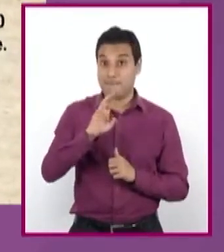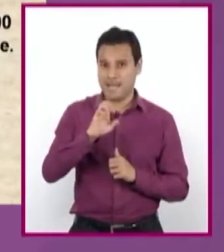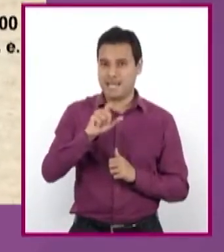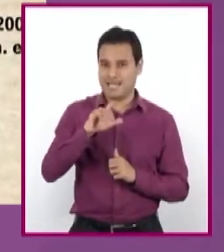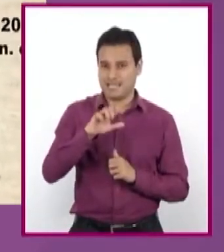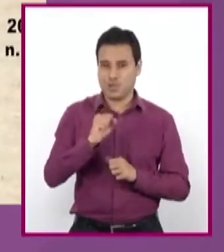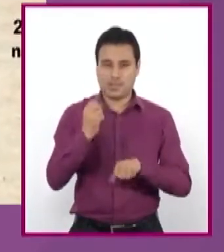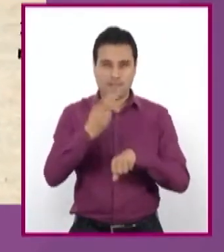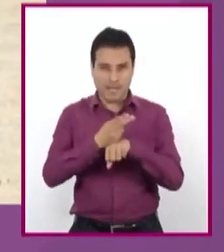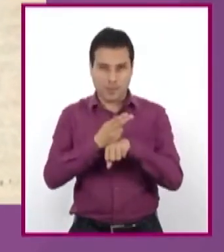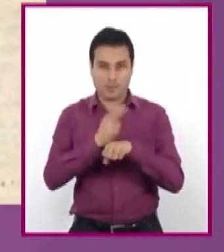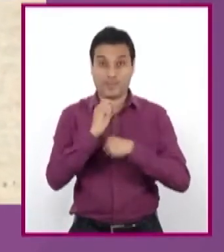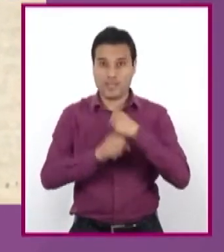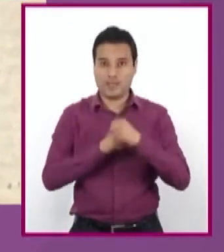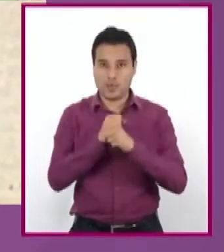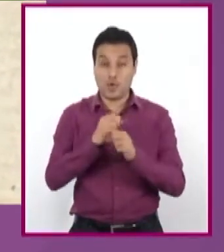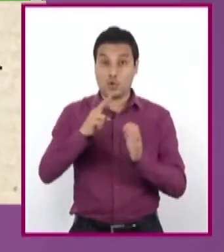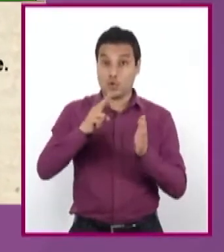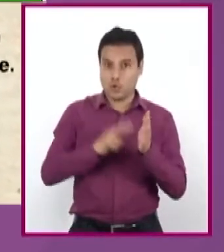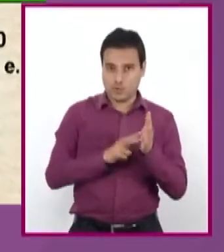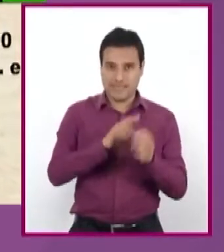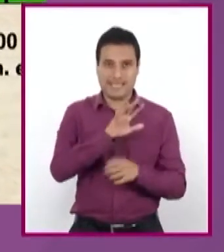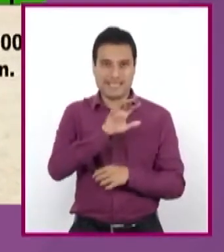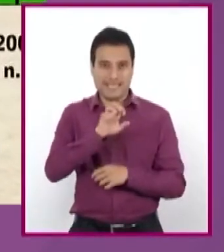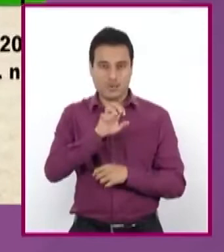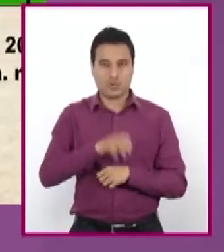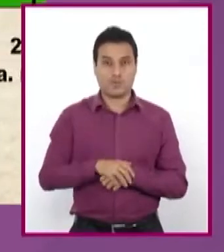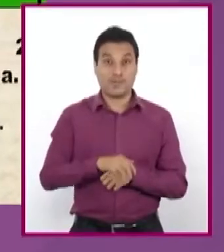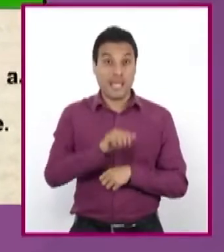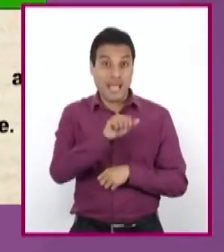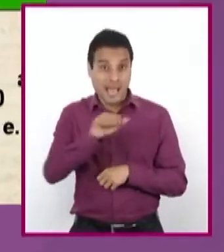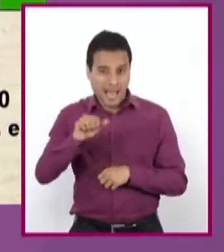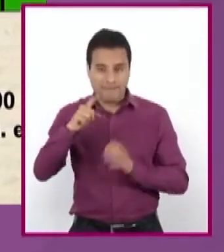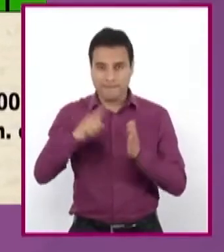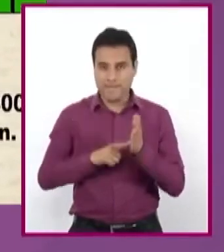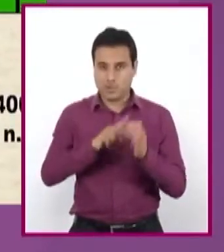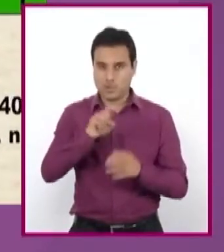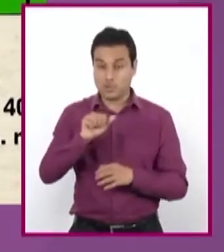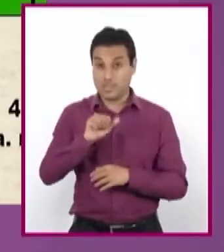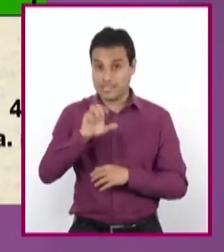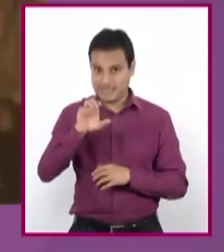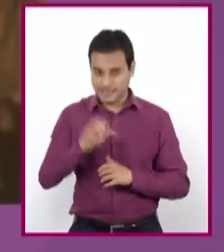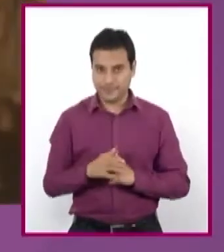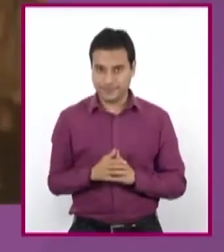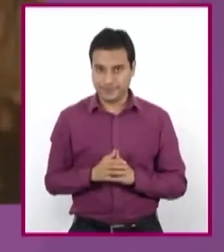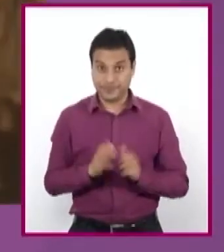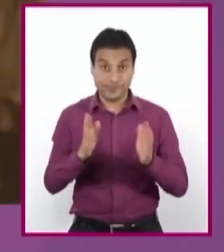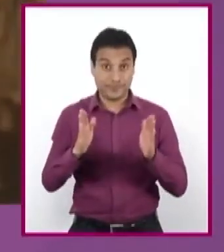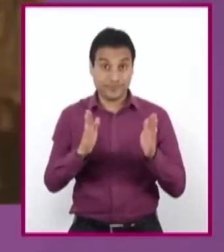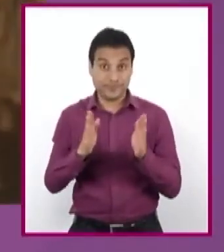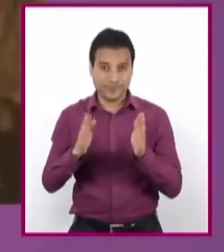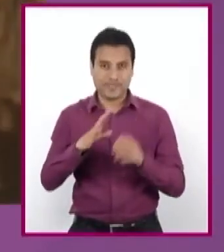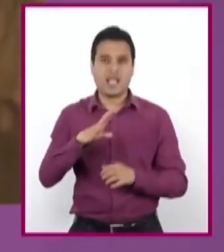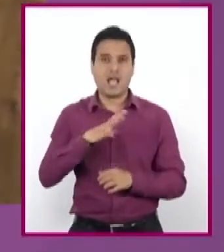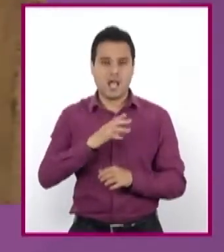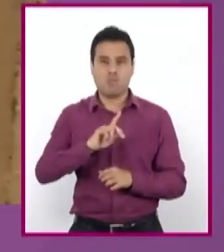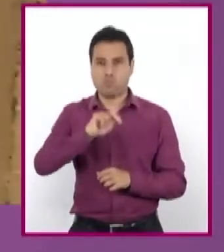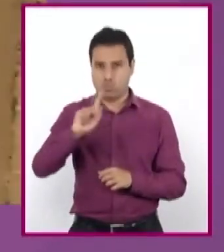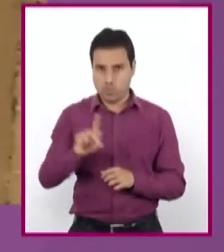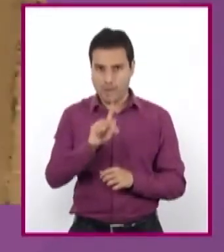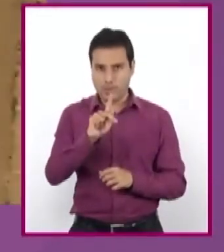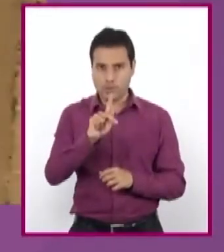temprano, que va de los años 2500 al 1200 antes de nuestra era, se formaron aldeas